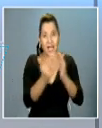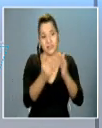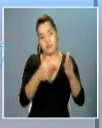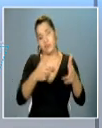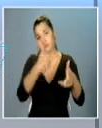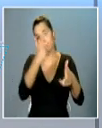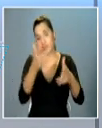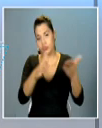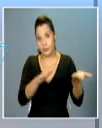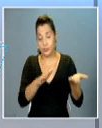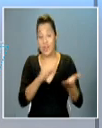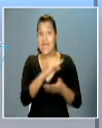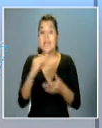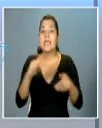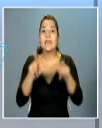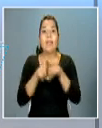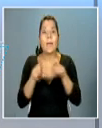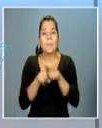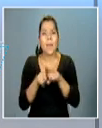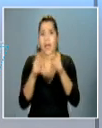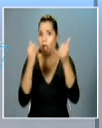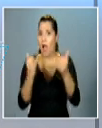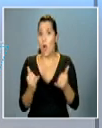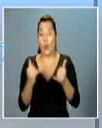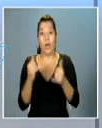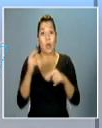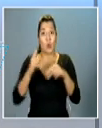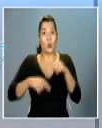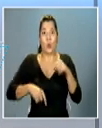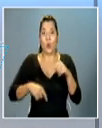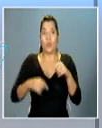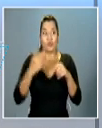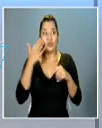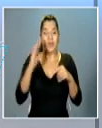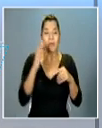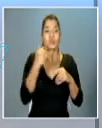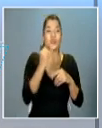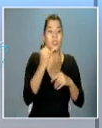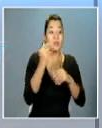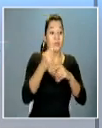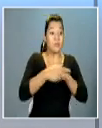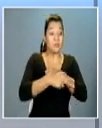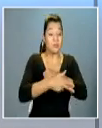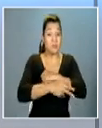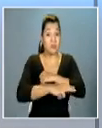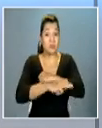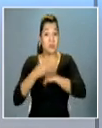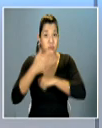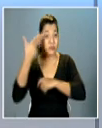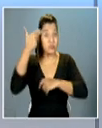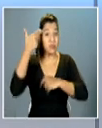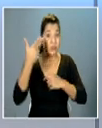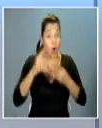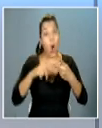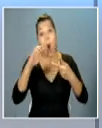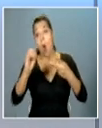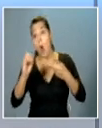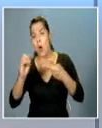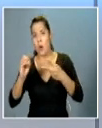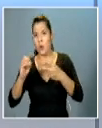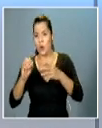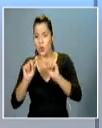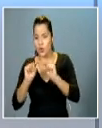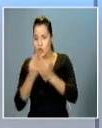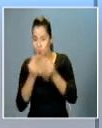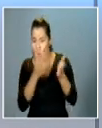factor a tener en cuenta es que hoy día ya usted no puede diferenciar la criminalidad común con el crimen organizado. ¿Por qué? Porque una persona que pudo haber sido acusada en un caso